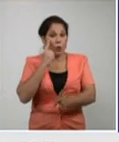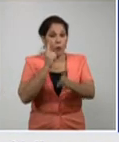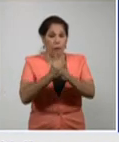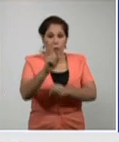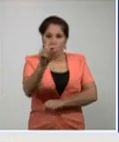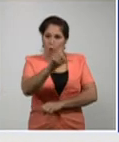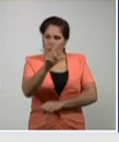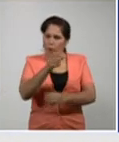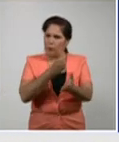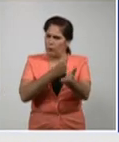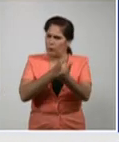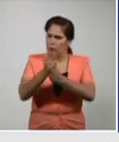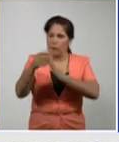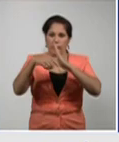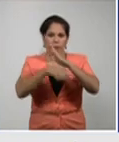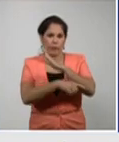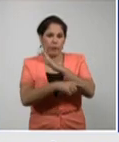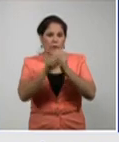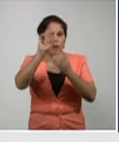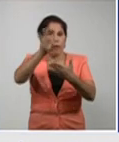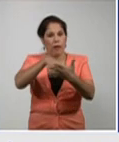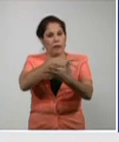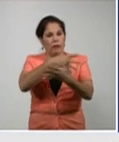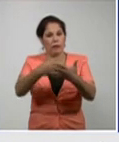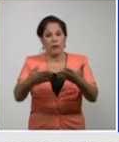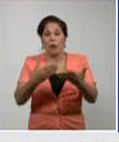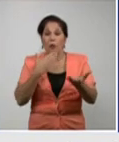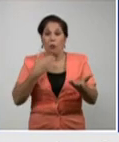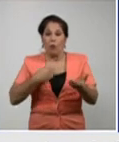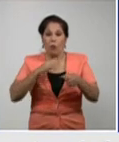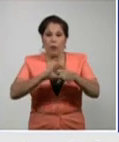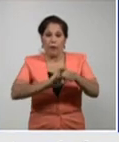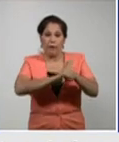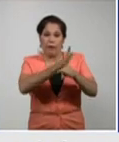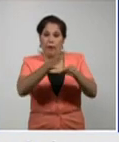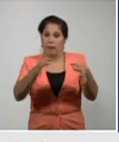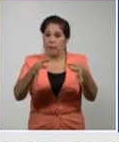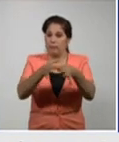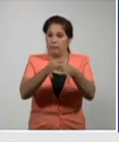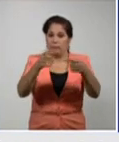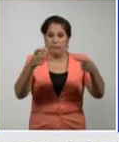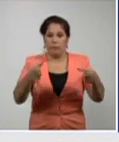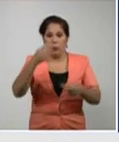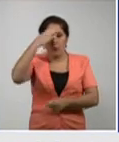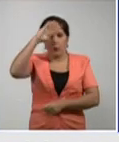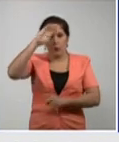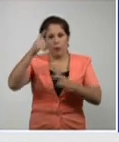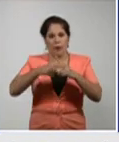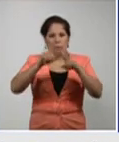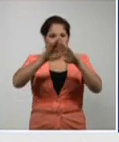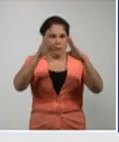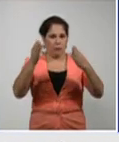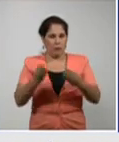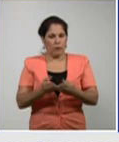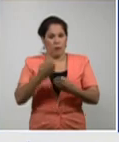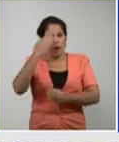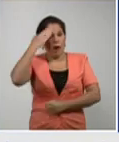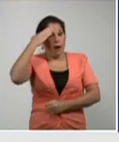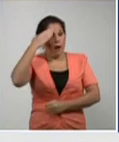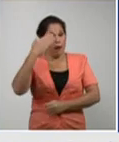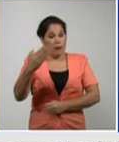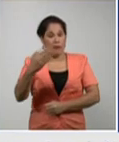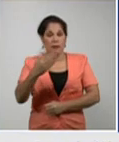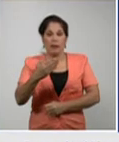seguir profundizando en la estadística del comportamiento de la COVID-19 en Cuba y el resto del mundo. Las gracias en nombre de